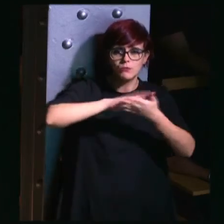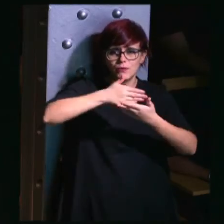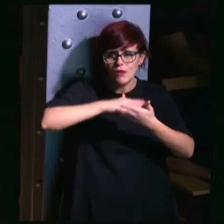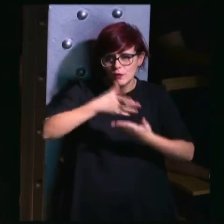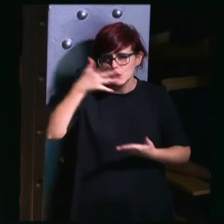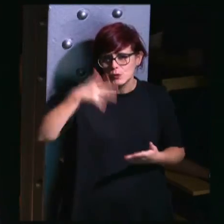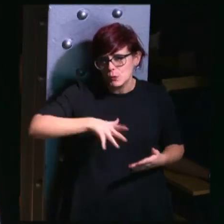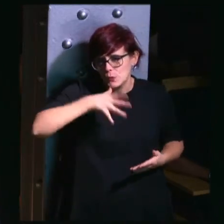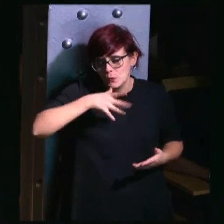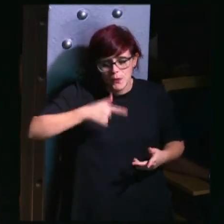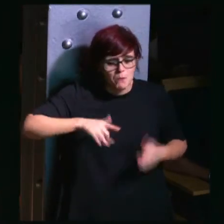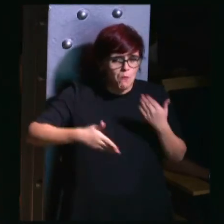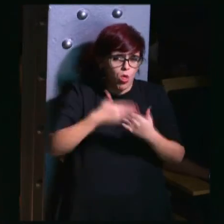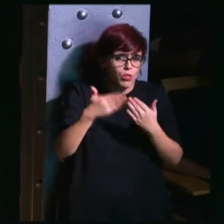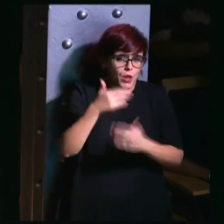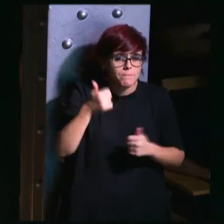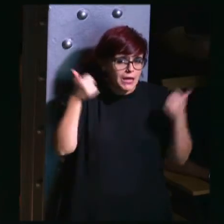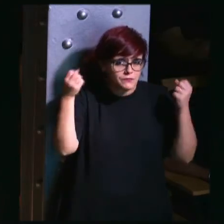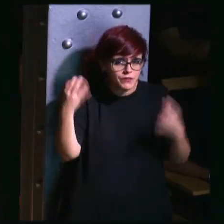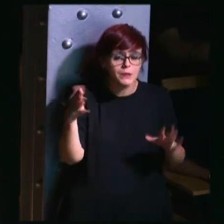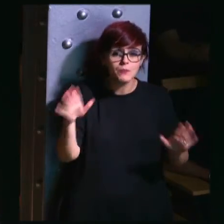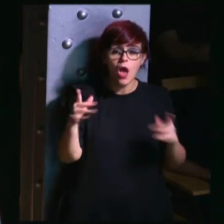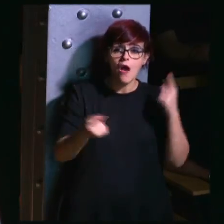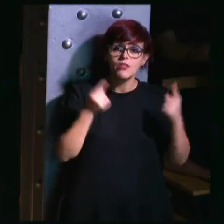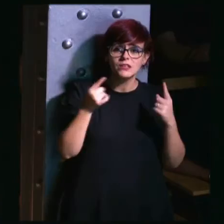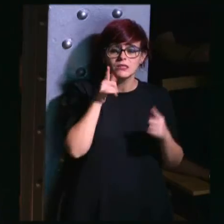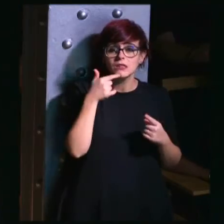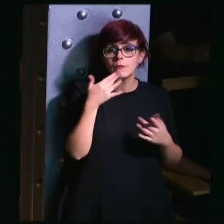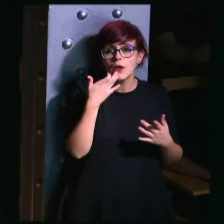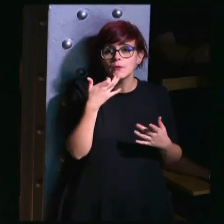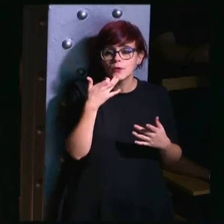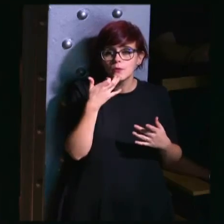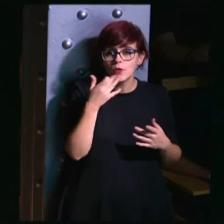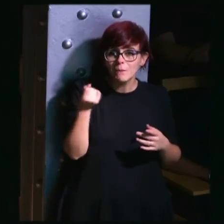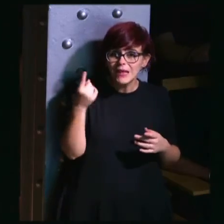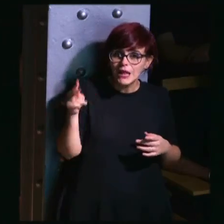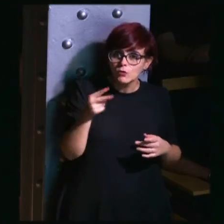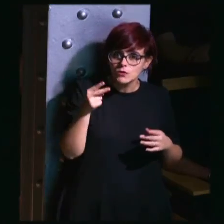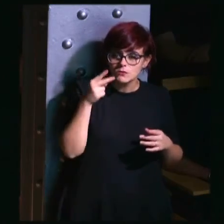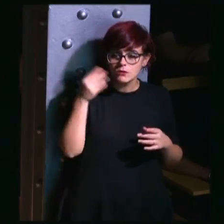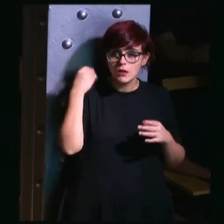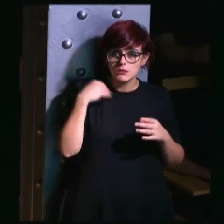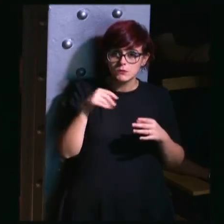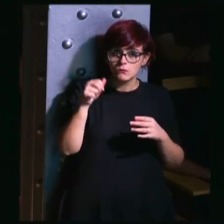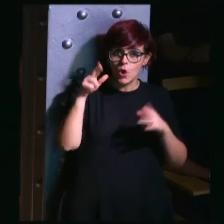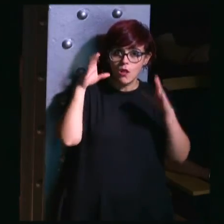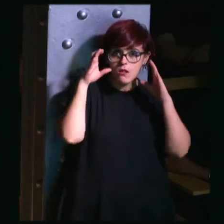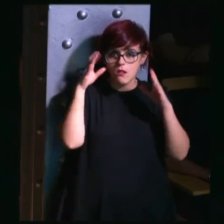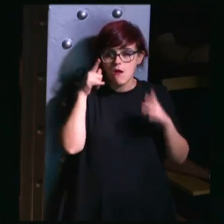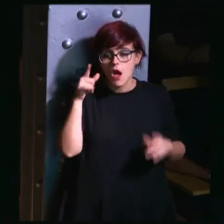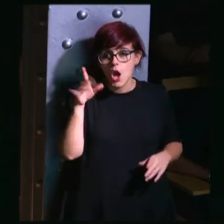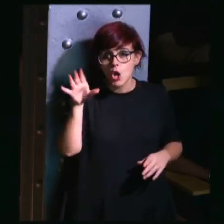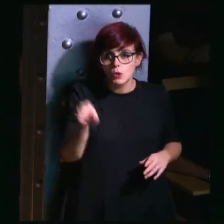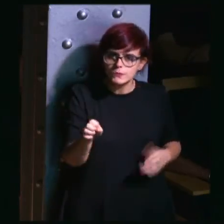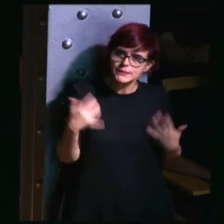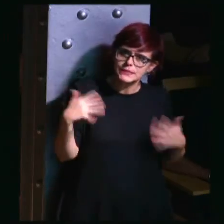los últimos todos, ¿no? Y al final, aún así, te dicen, no, pero ¿cuánto me cuesta? ¿1.000 euros las Vive? No, eso no lo compro.